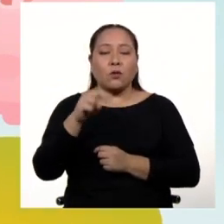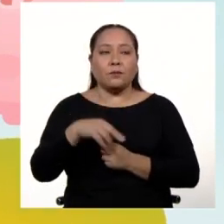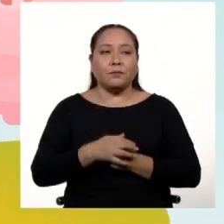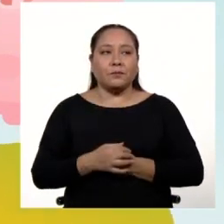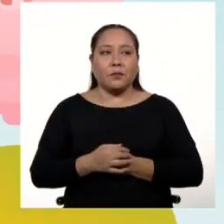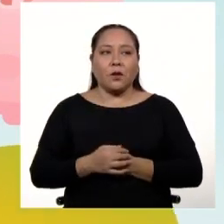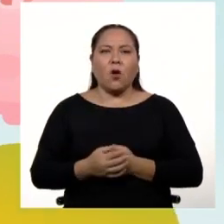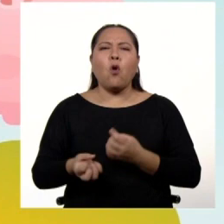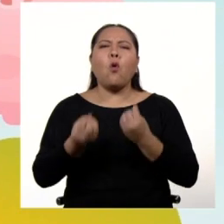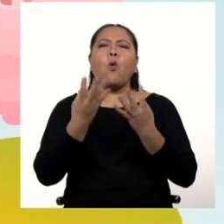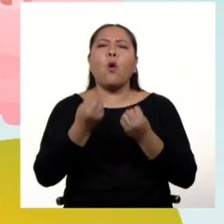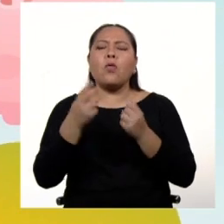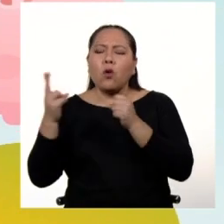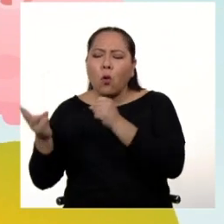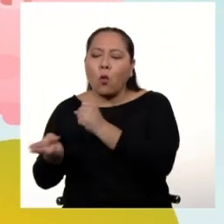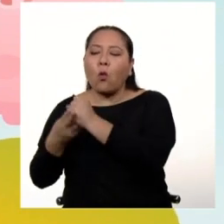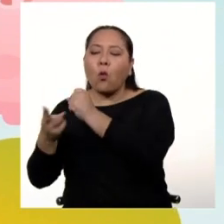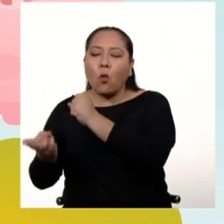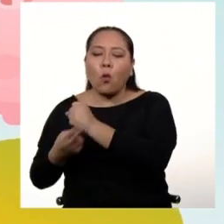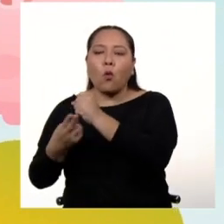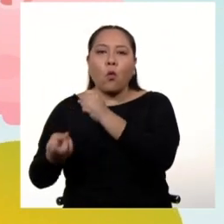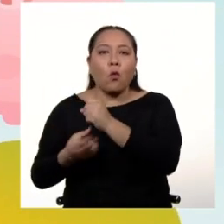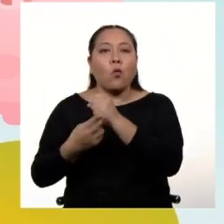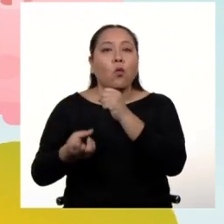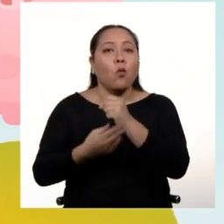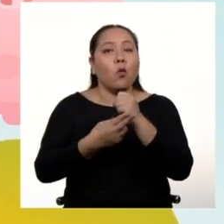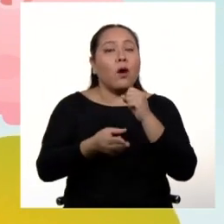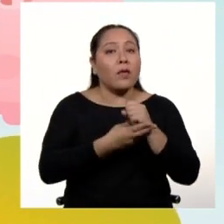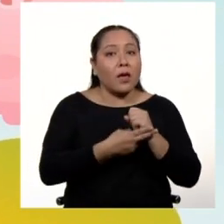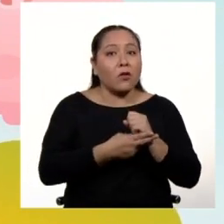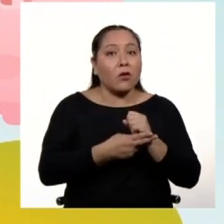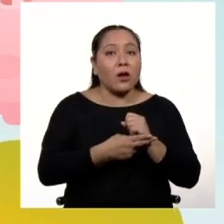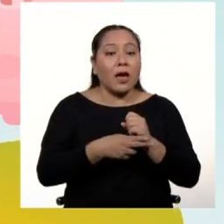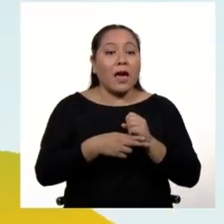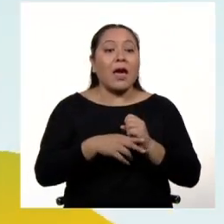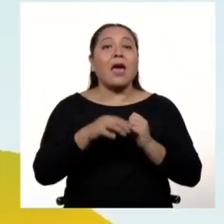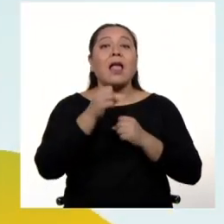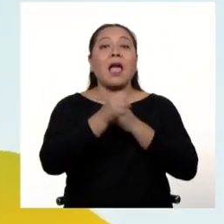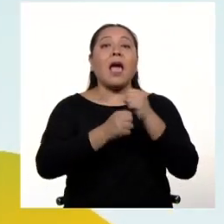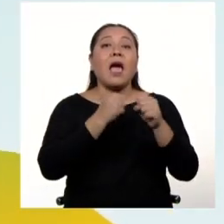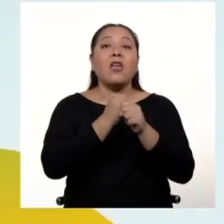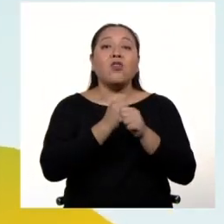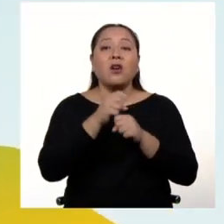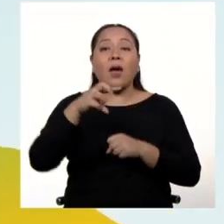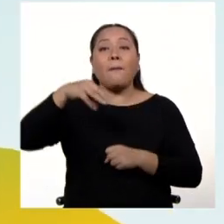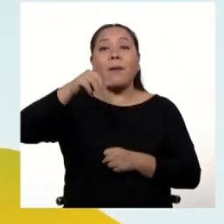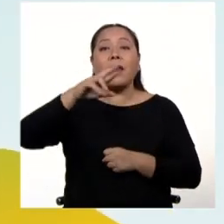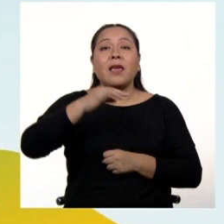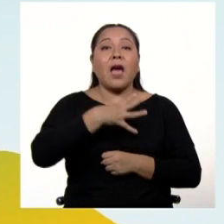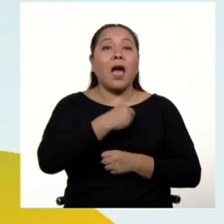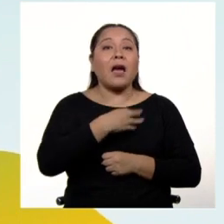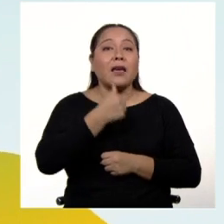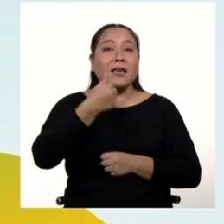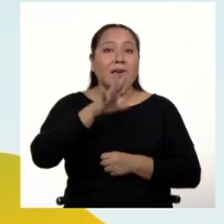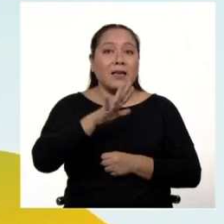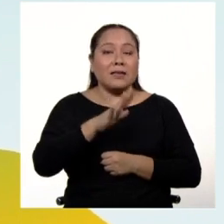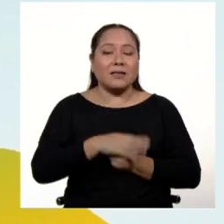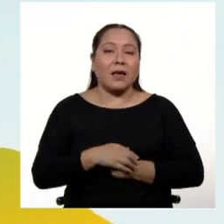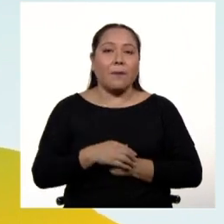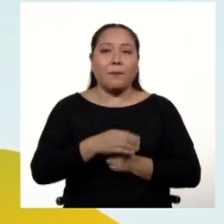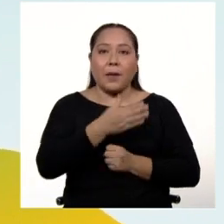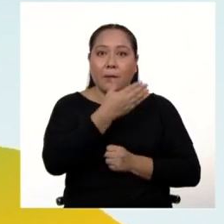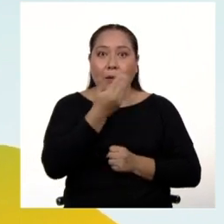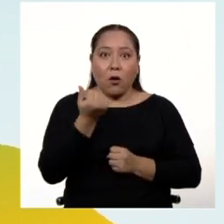el monto de ahorro el año en el que María cumpla 15. Para comprender mejor y ver cuáles son